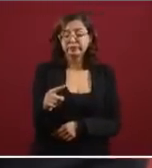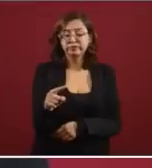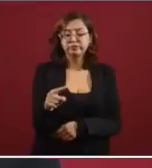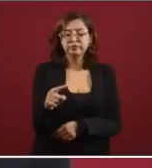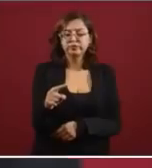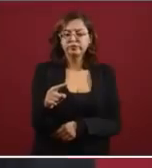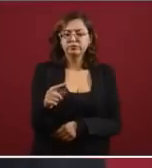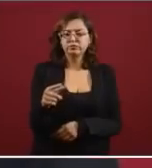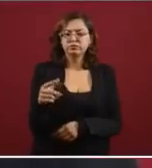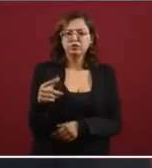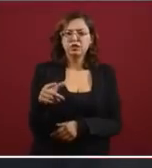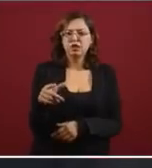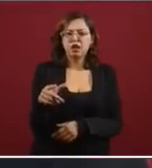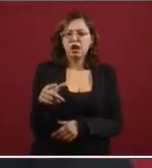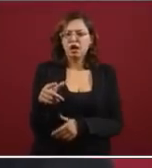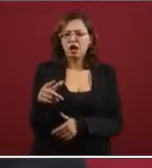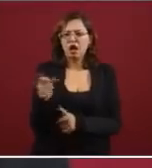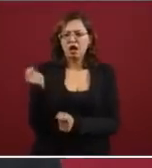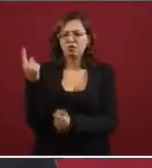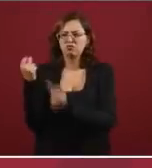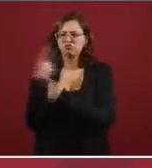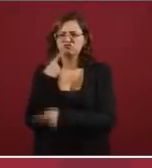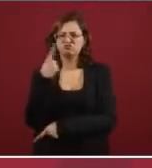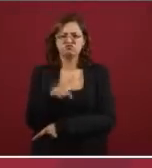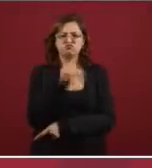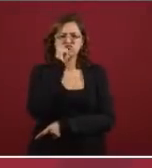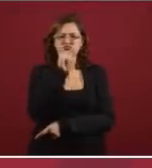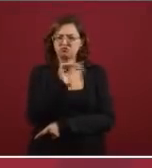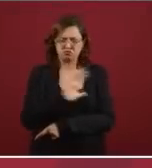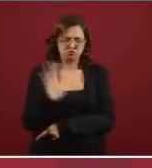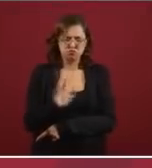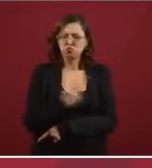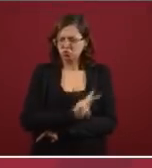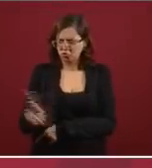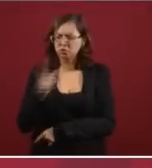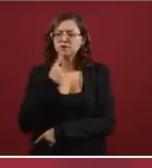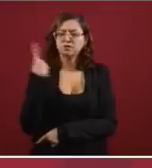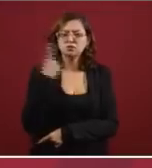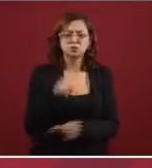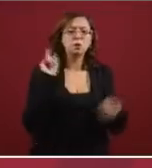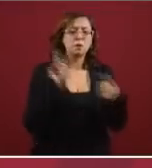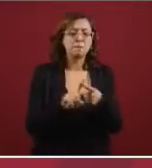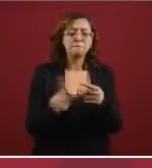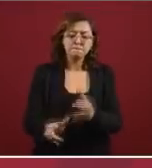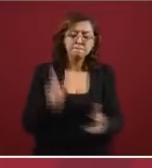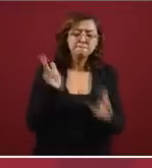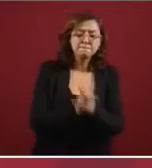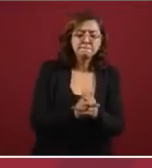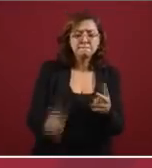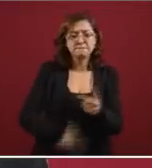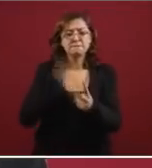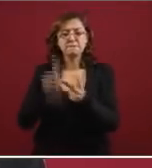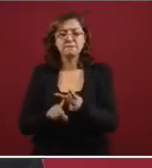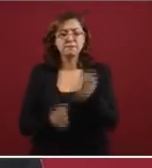los que no hay cifra negra, que es homicidio y robo de vehículos.